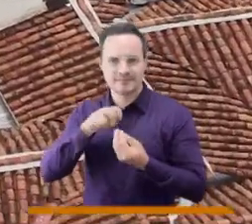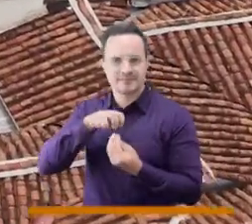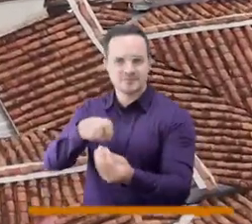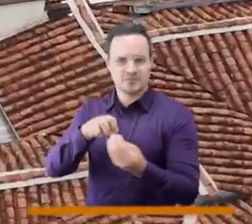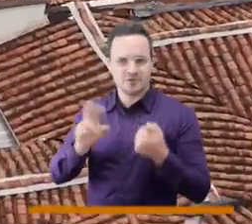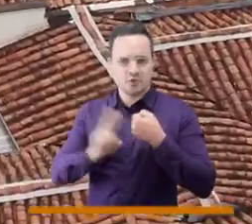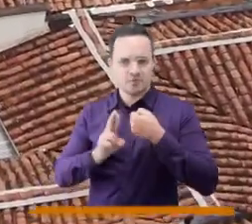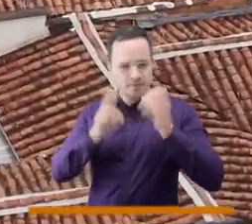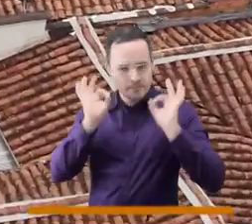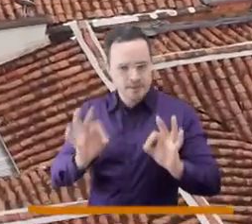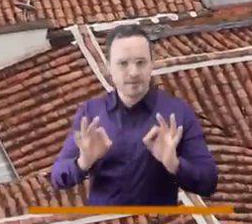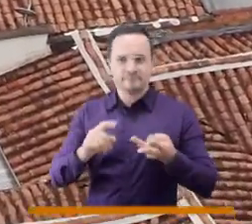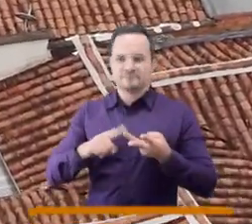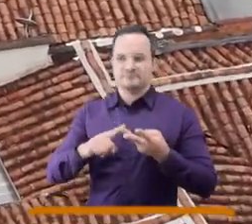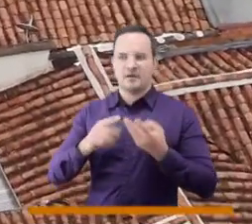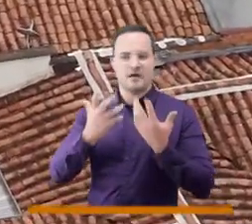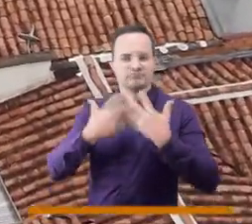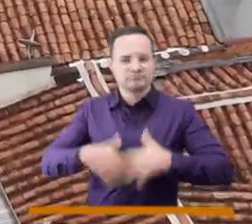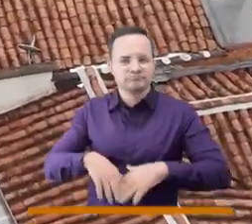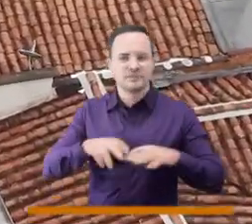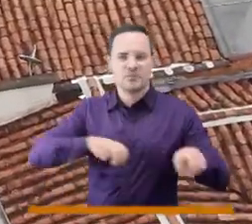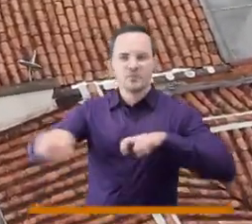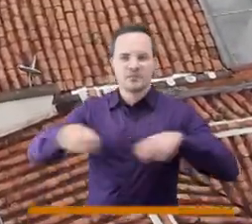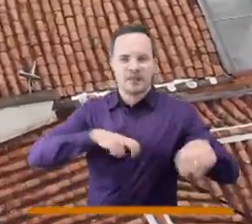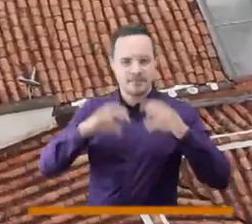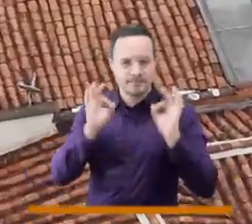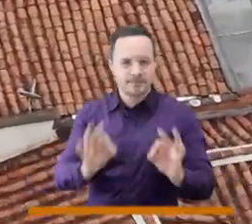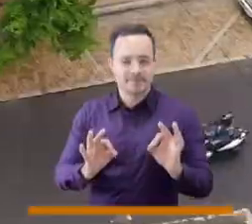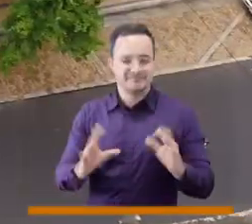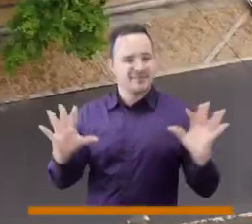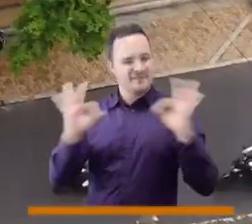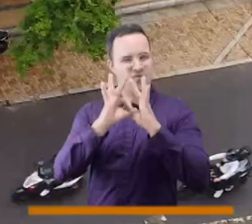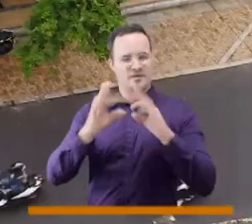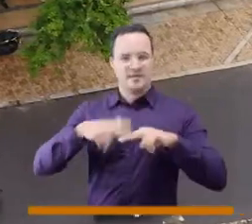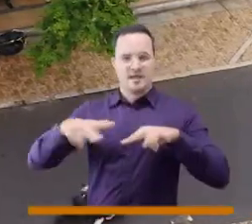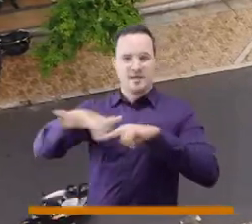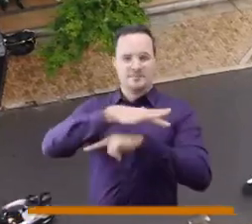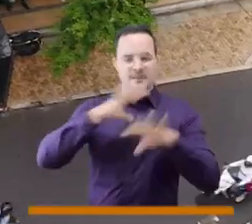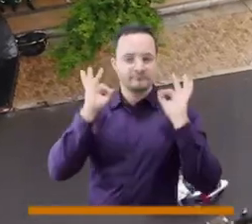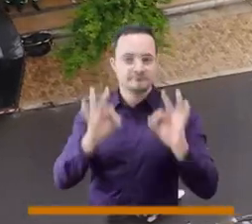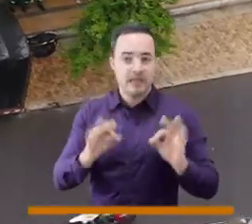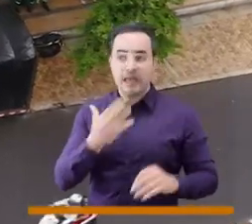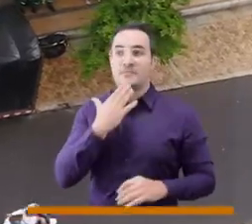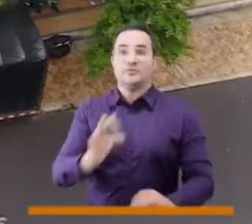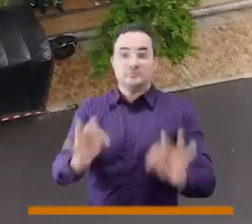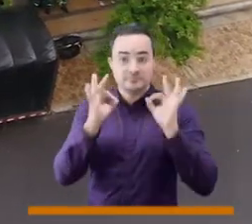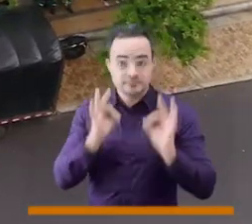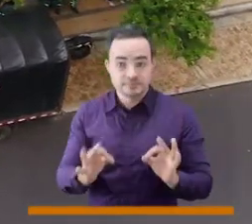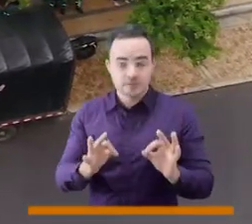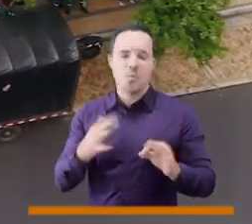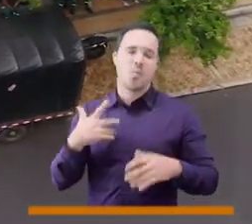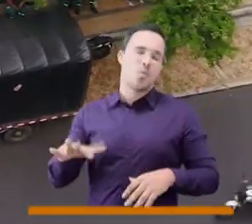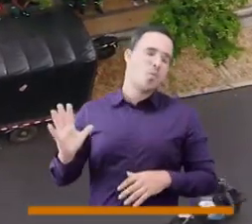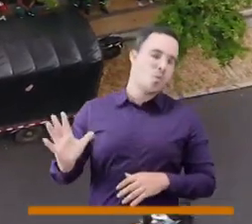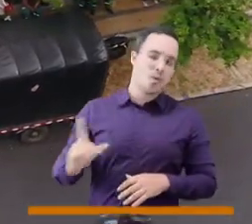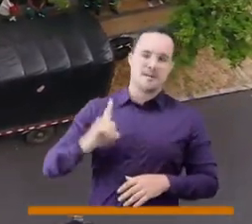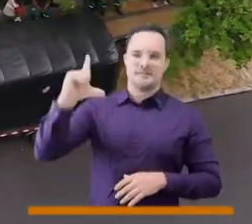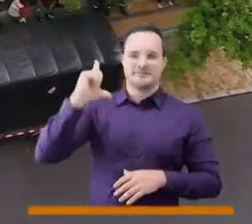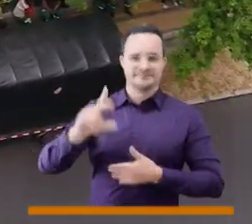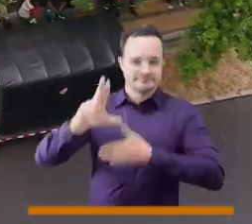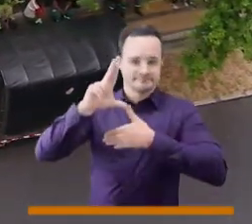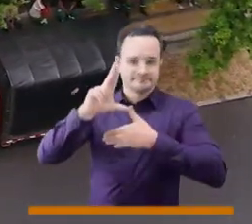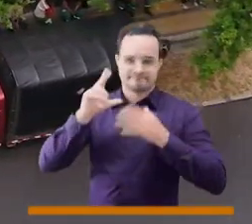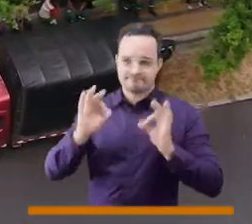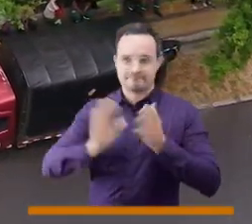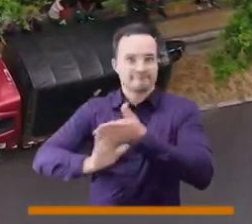que tengan un enfoque ambiental. Si Medellín hace eso, se vuelve pionera a nivel latinoamericano con esta intervención urbana. Además de,